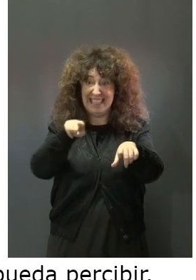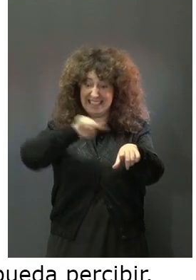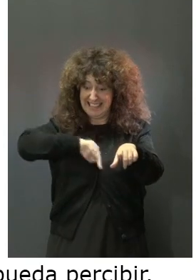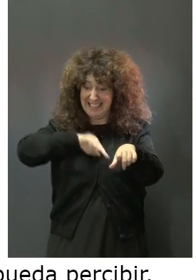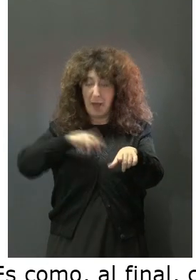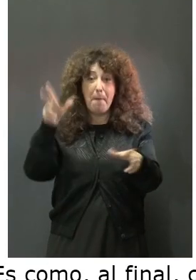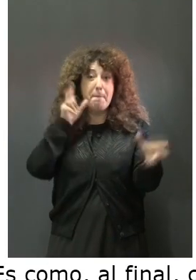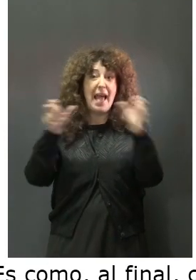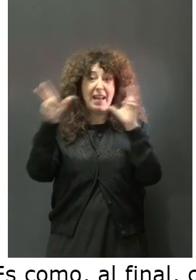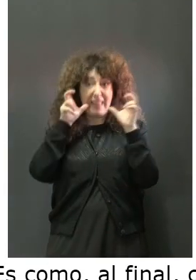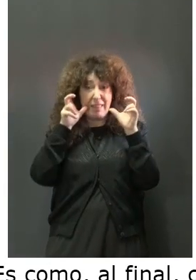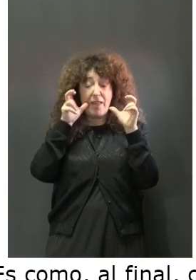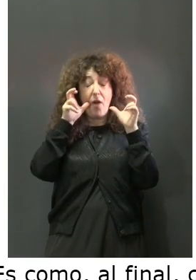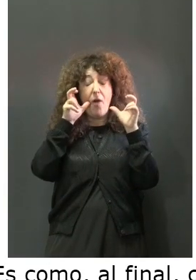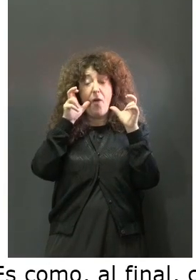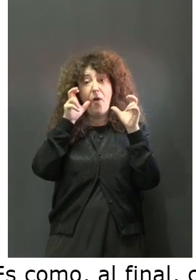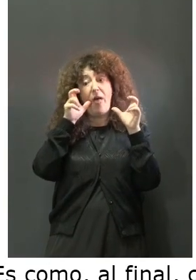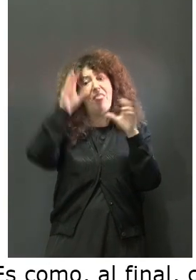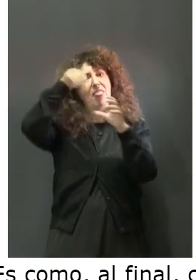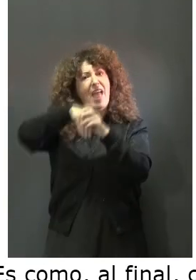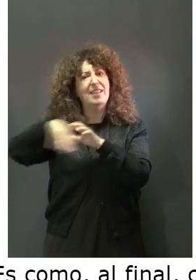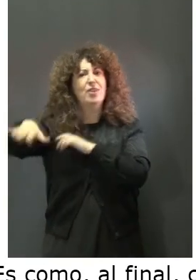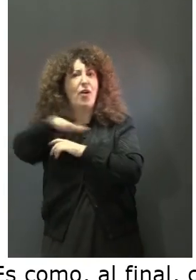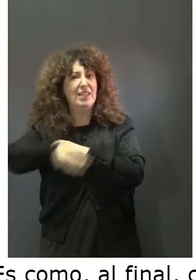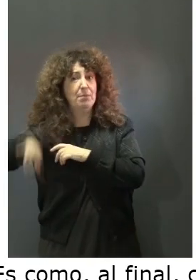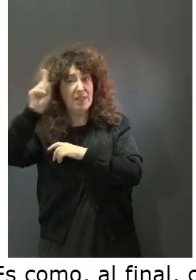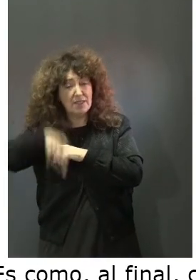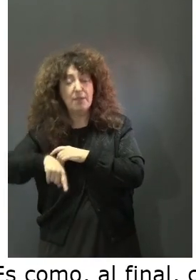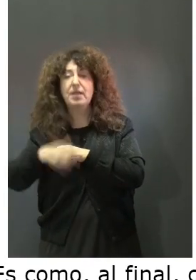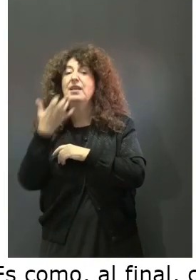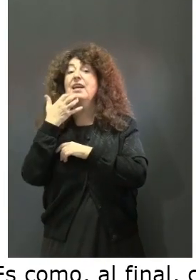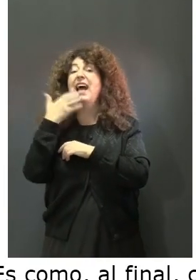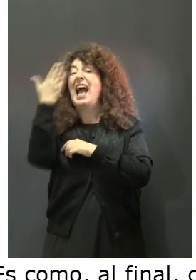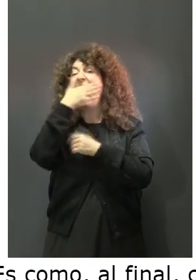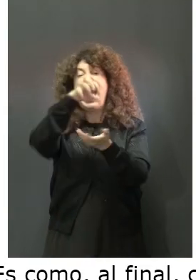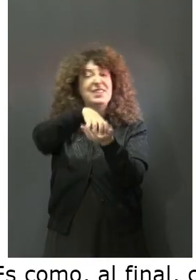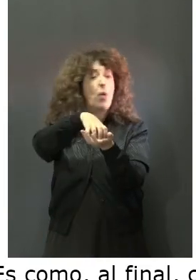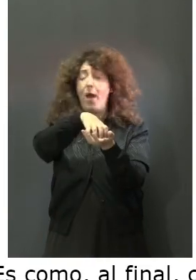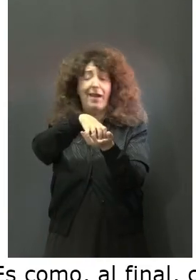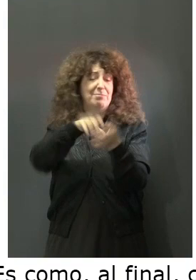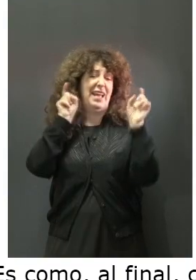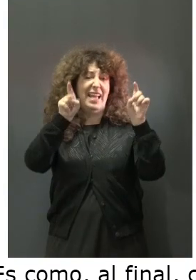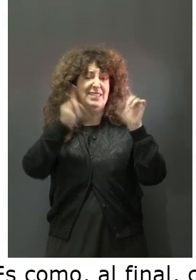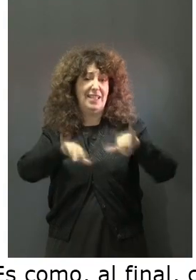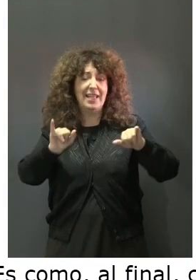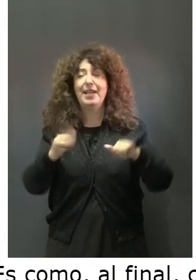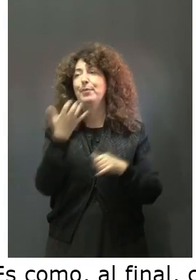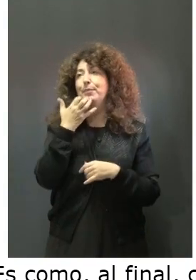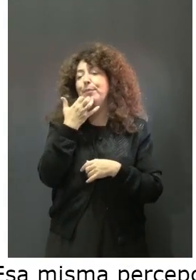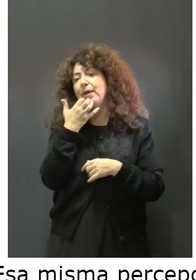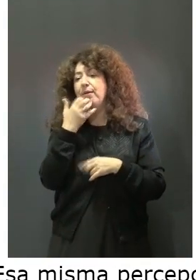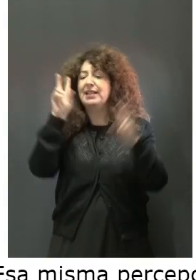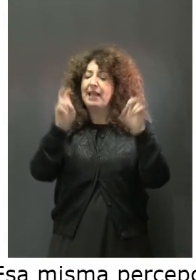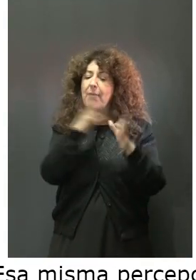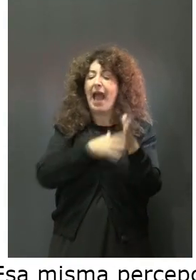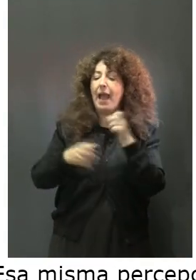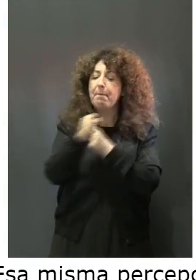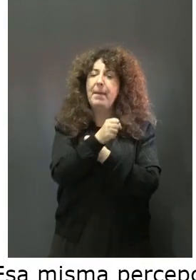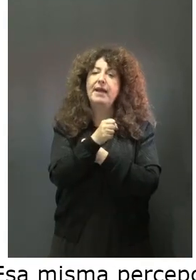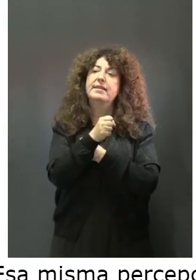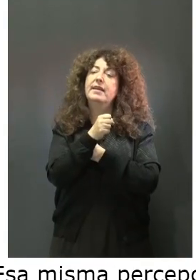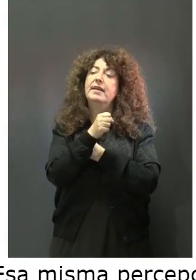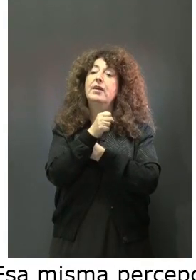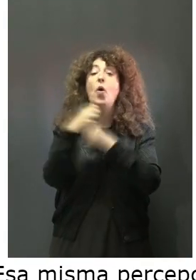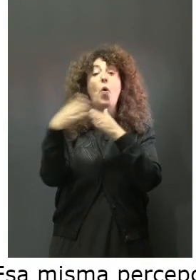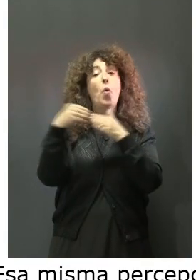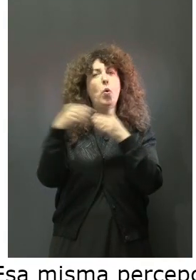que tenerla en los espacios. Y en las escuelas no enseñan esto realmente, ¿no? No enseñan a empatizar con